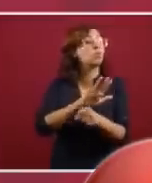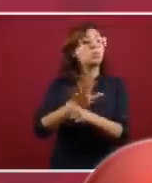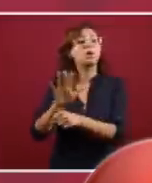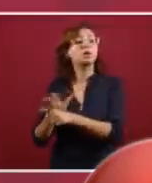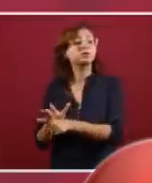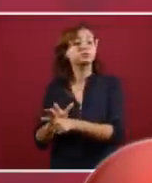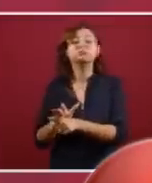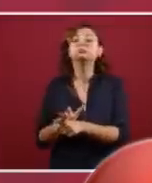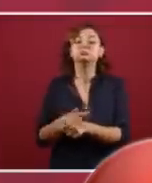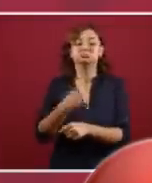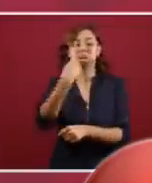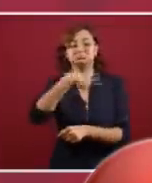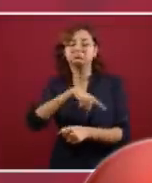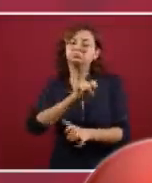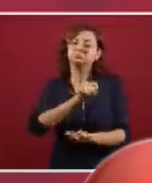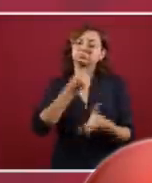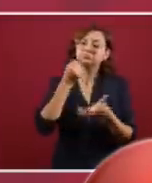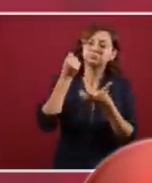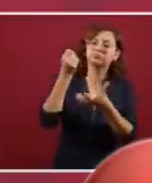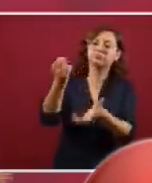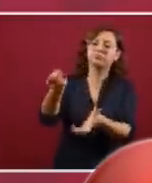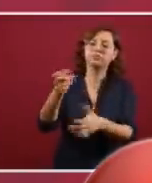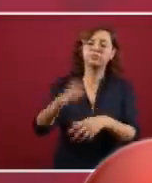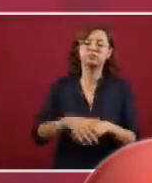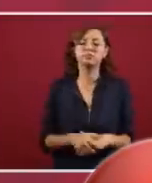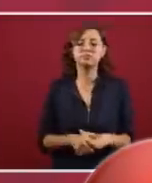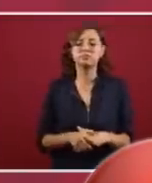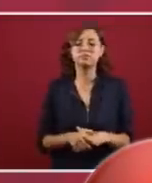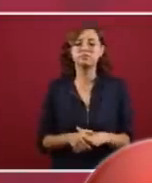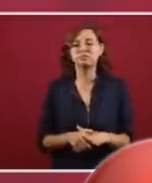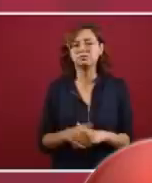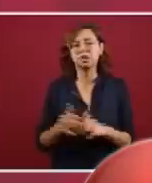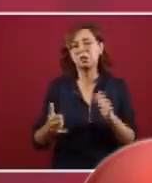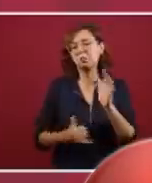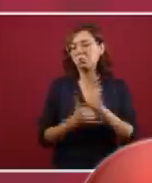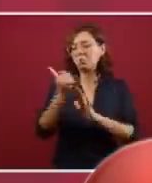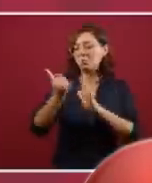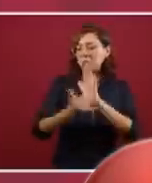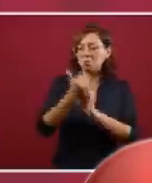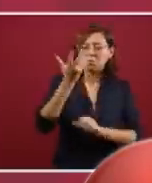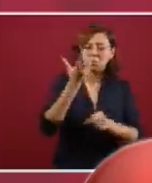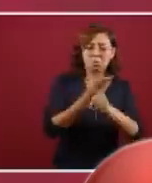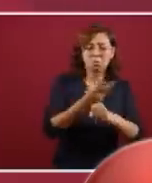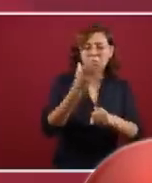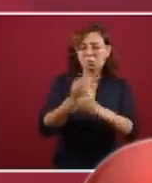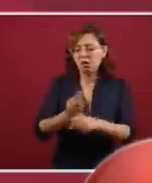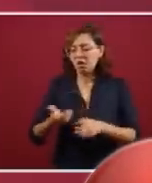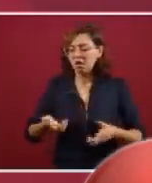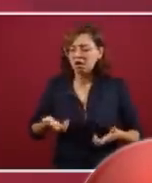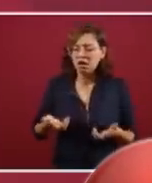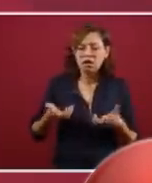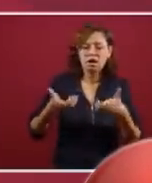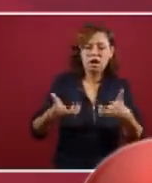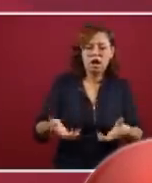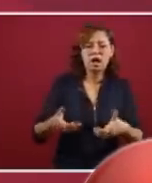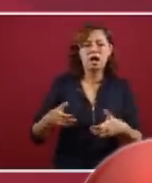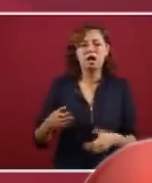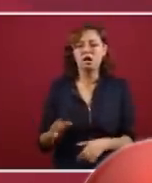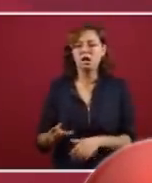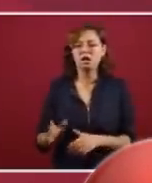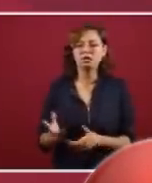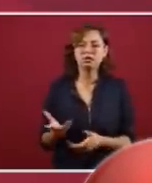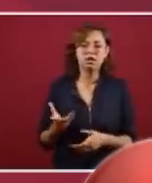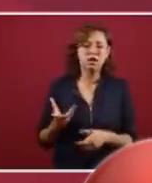y eran obras de reparación de banquetas,